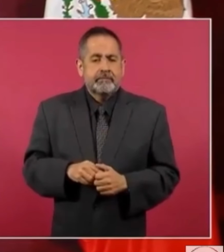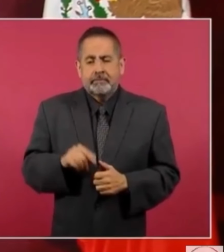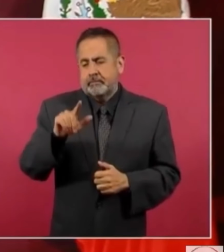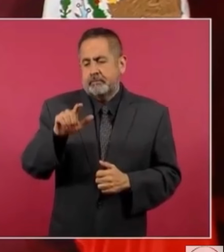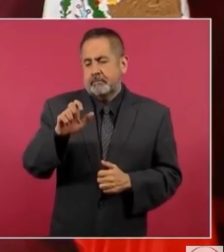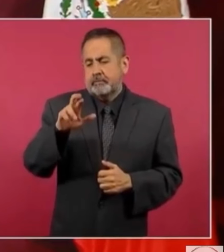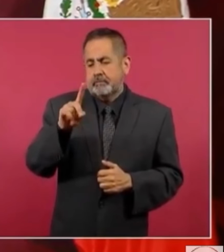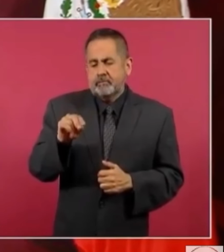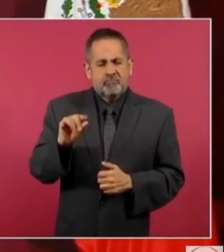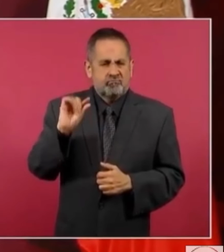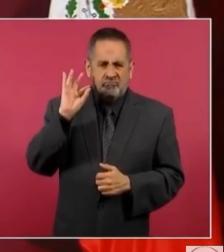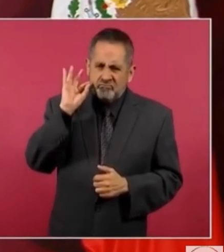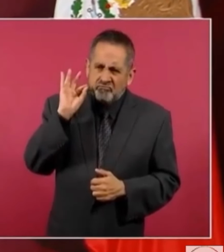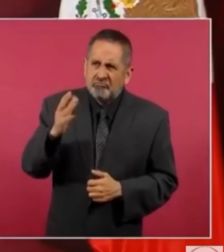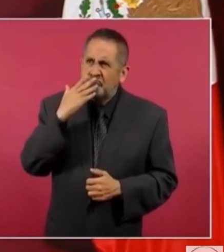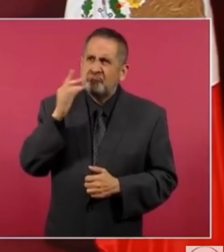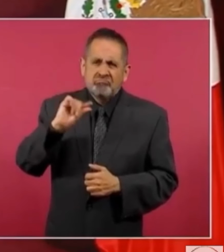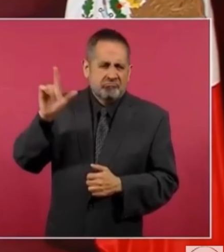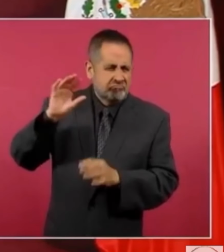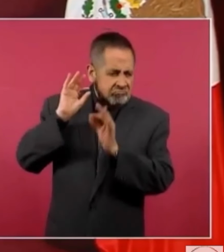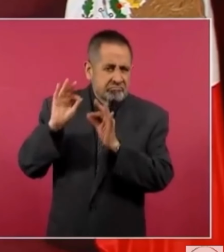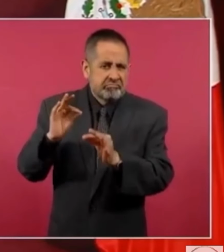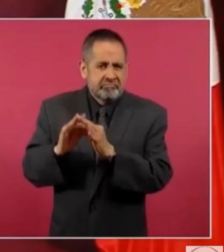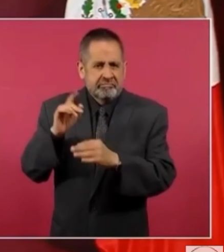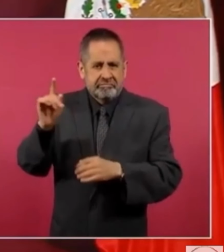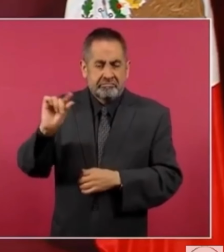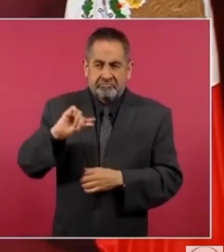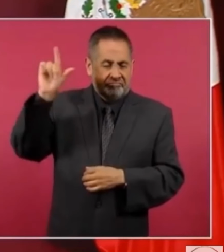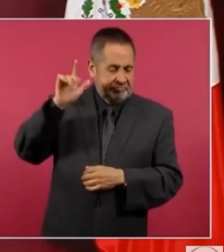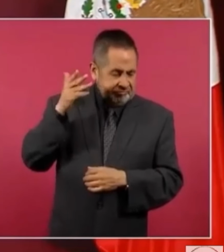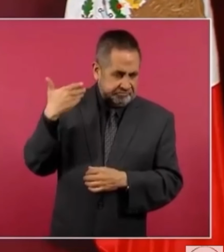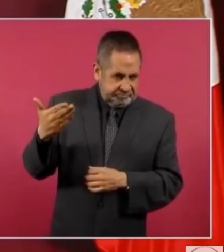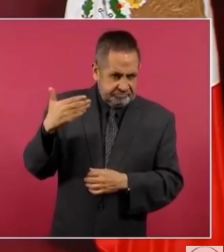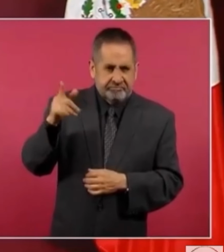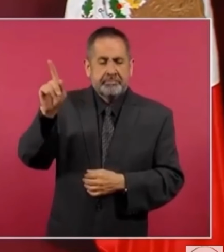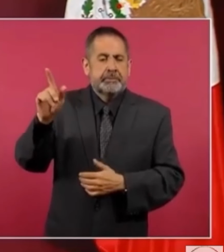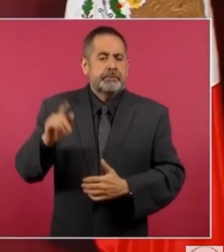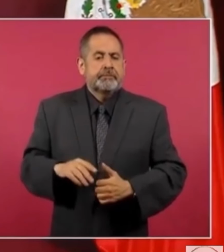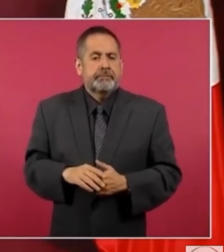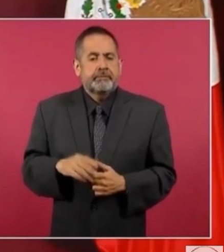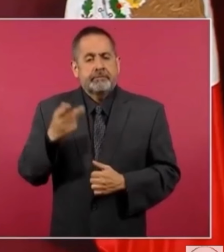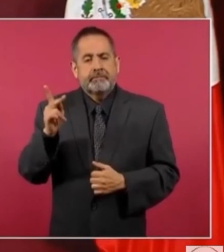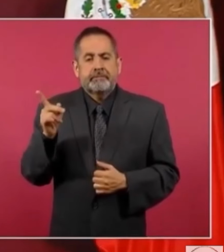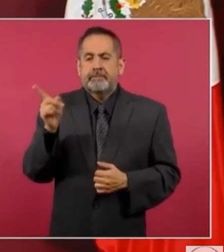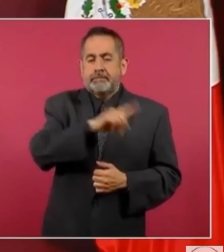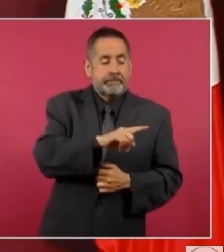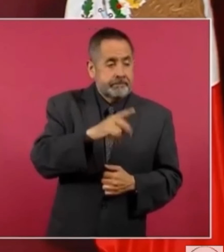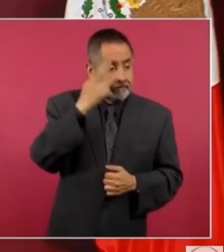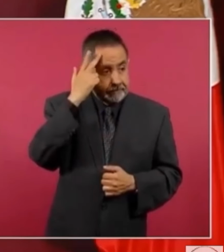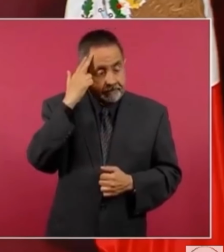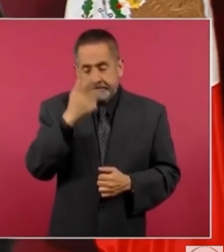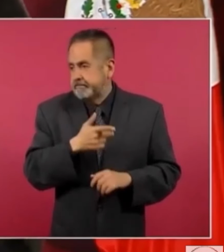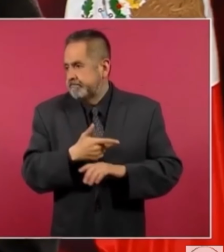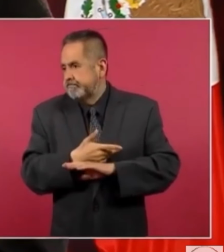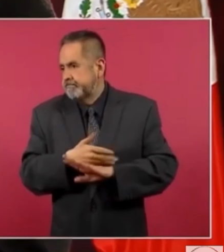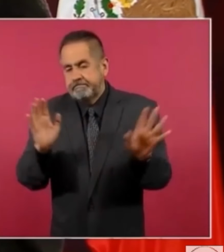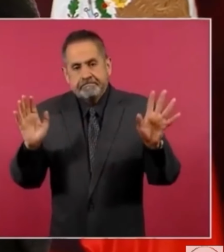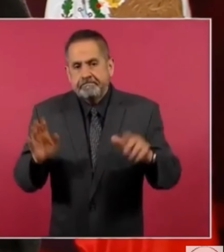Lerdo extraordinario, ¿no? De primera, pero Porfirio